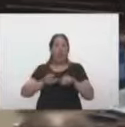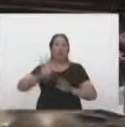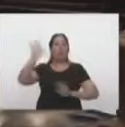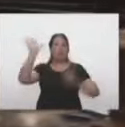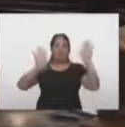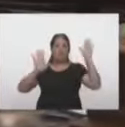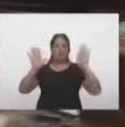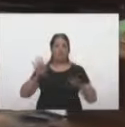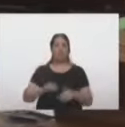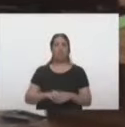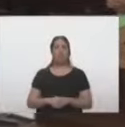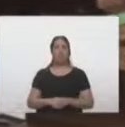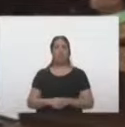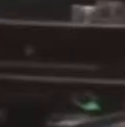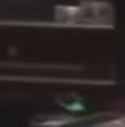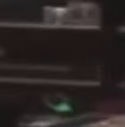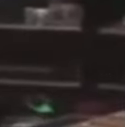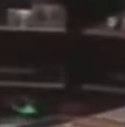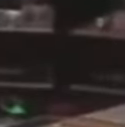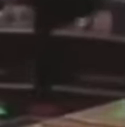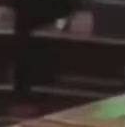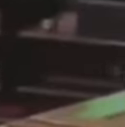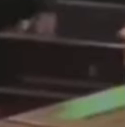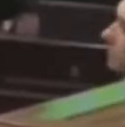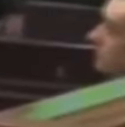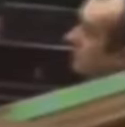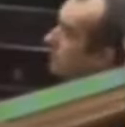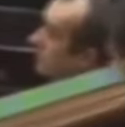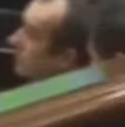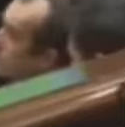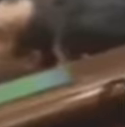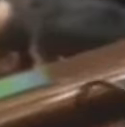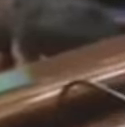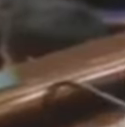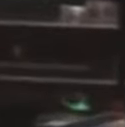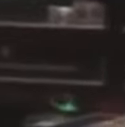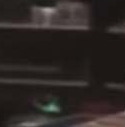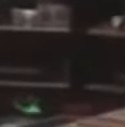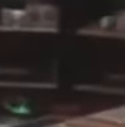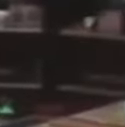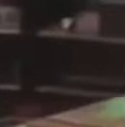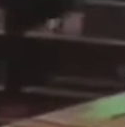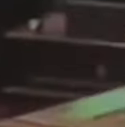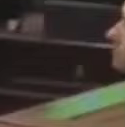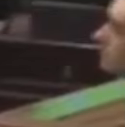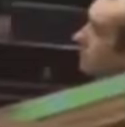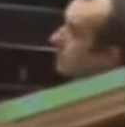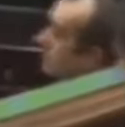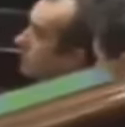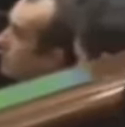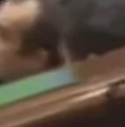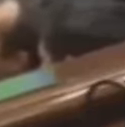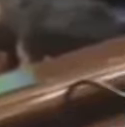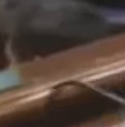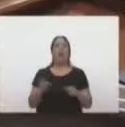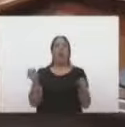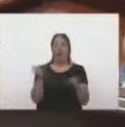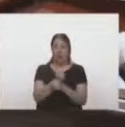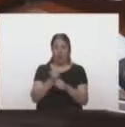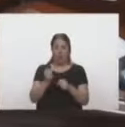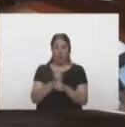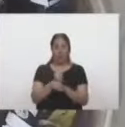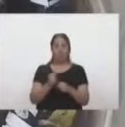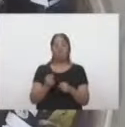esto muchas veces decís, bueno, pero está la agrupación política. No, esto salpica a todos. Exacto. Unión por la Patria,